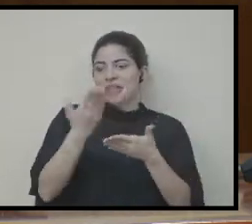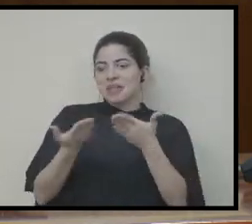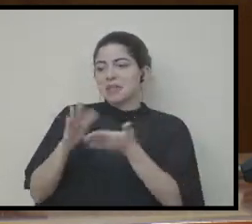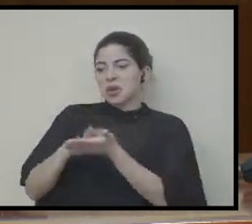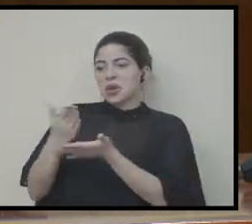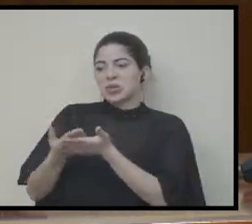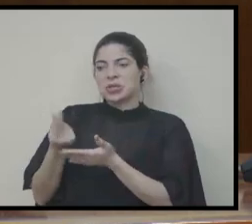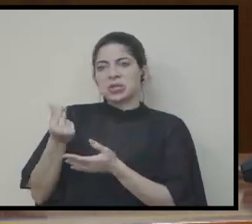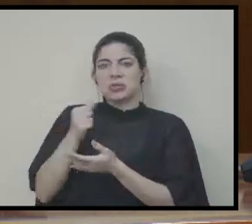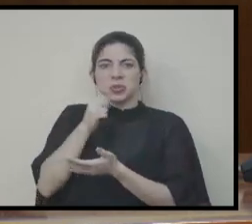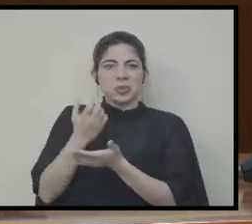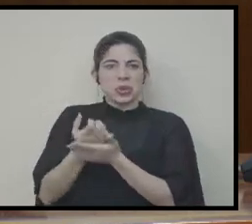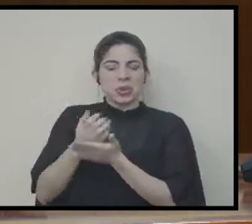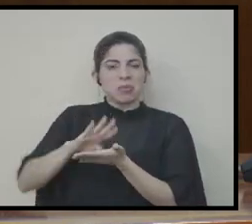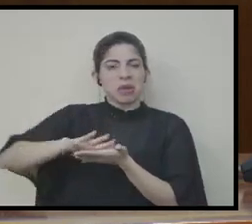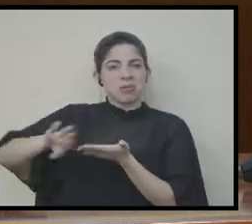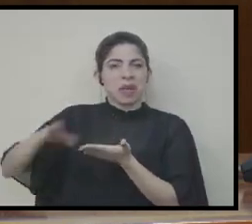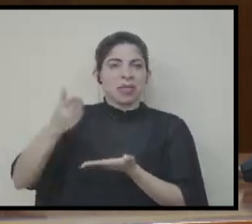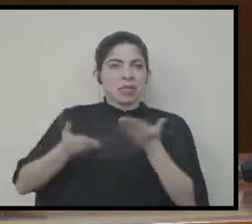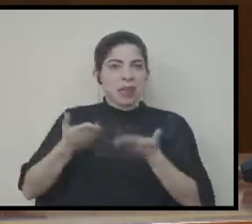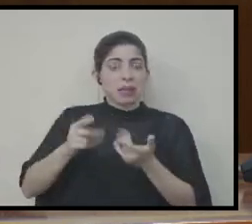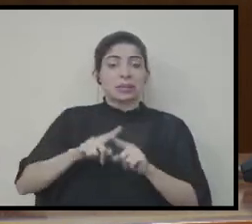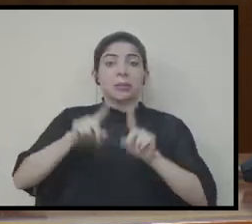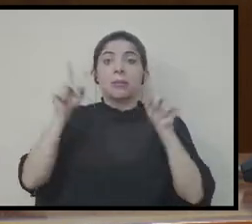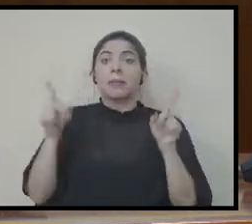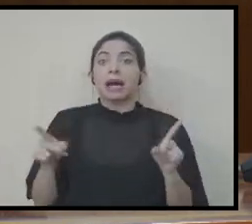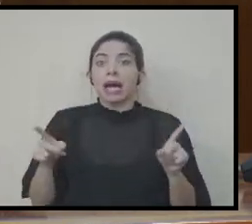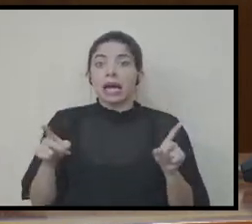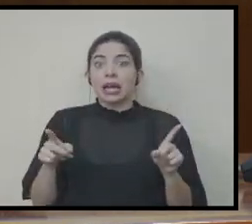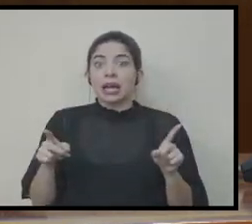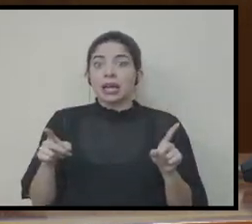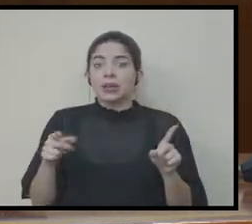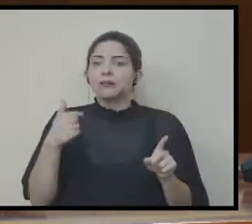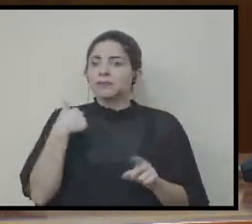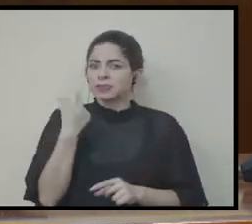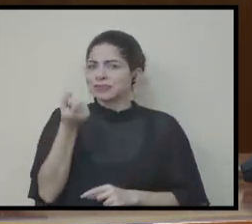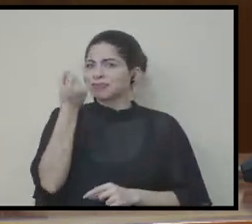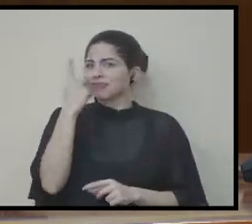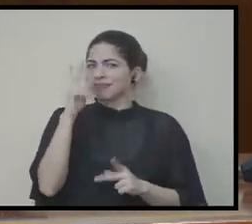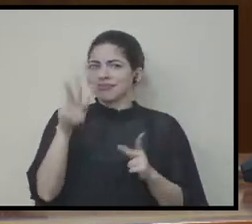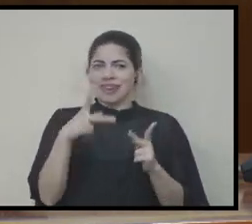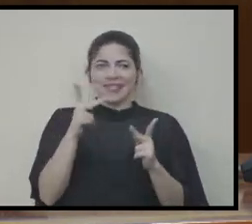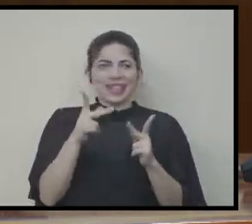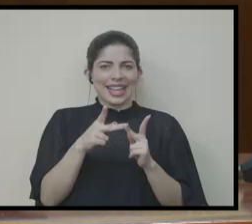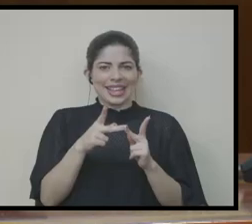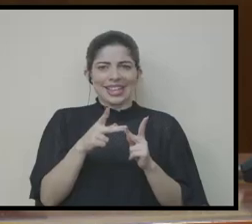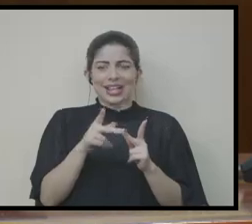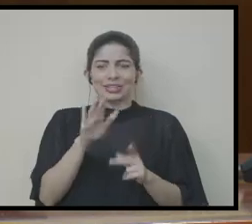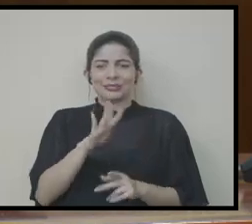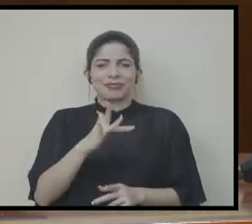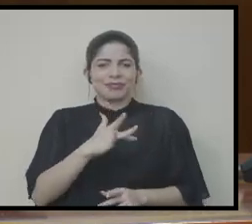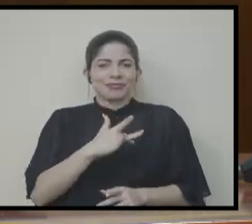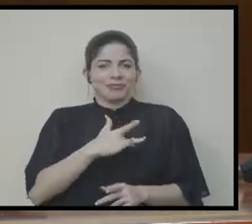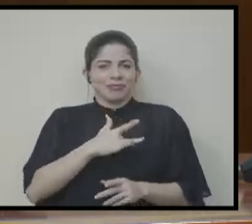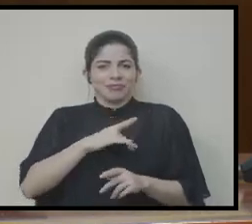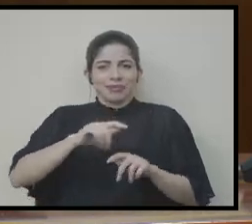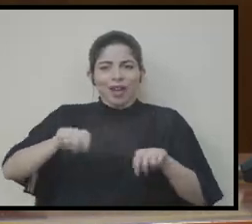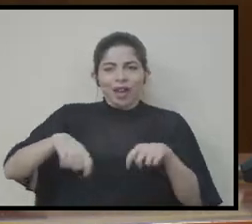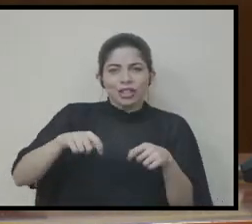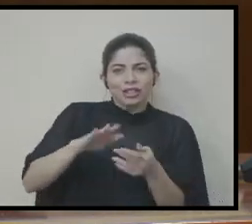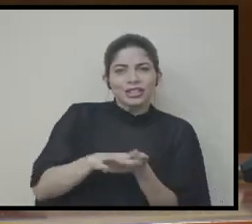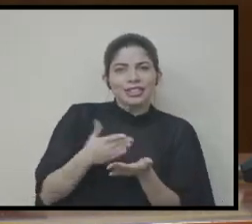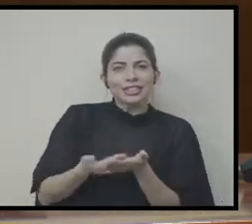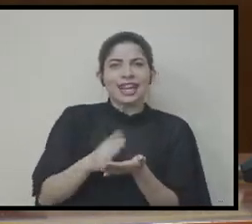no era en ese momento, ¿verdad? Pero yo la entiendo perfectamente, lo de la pasión por la cocina, y